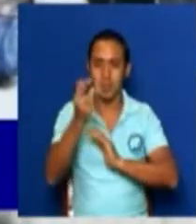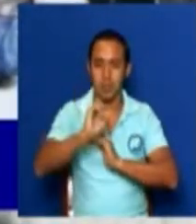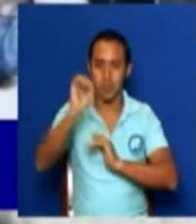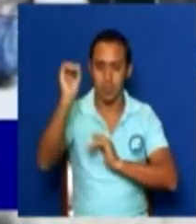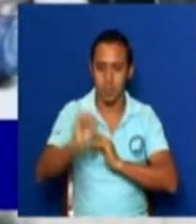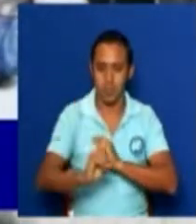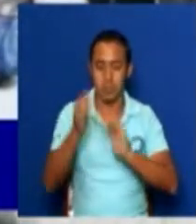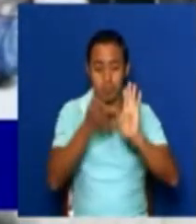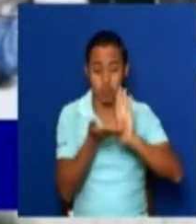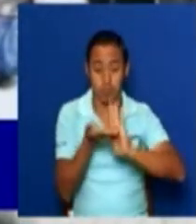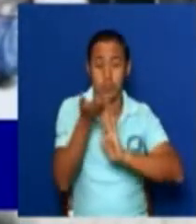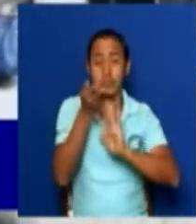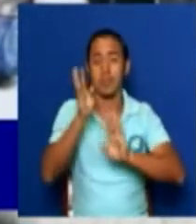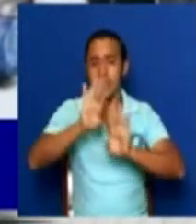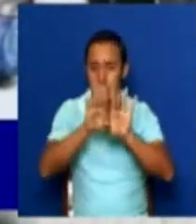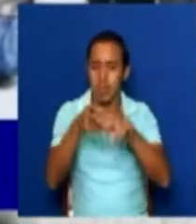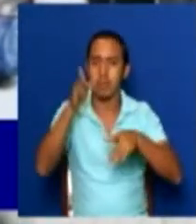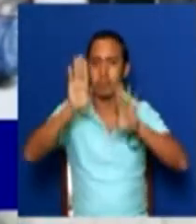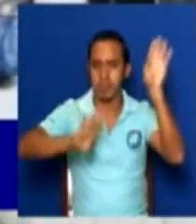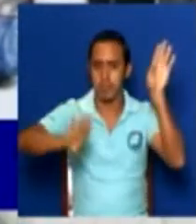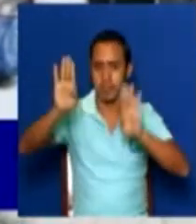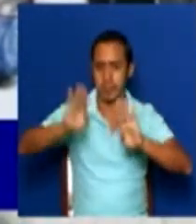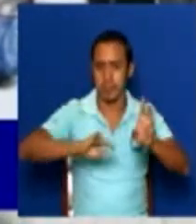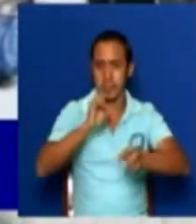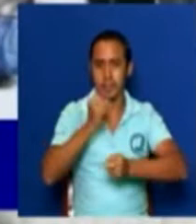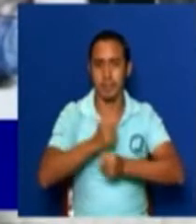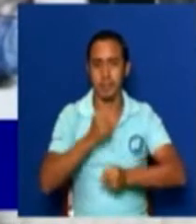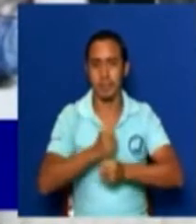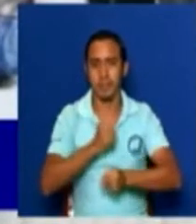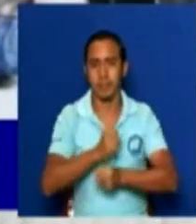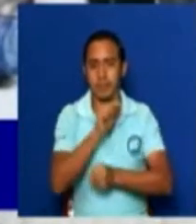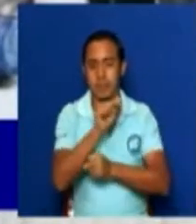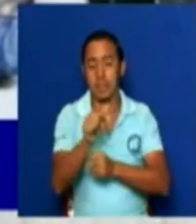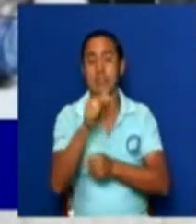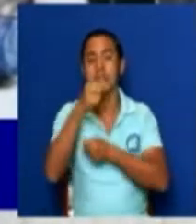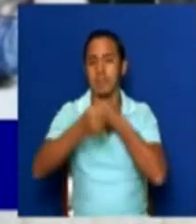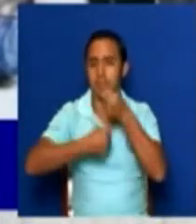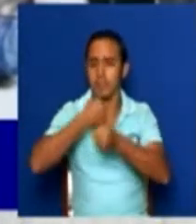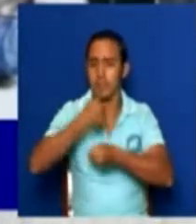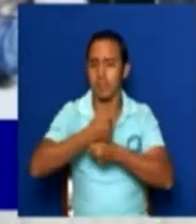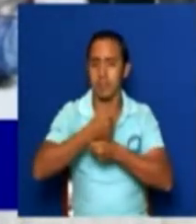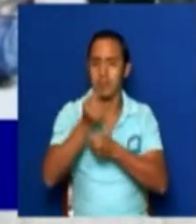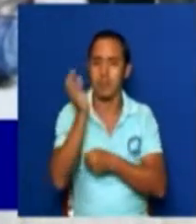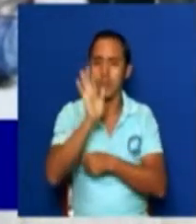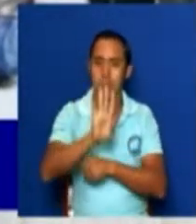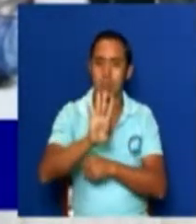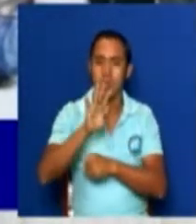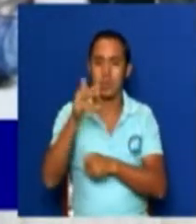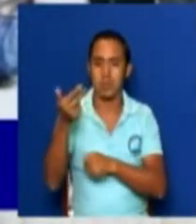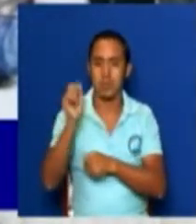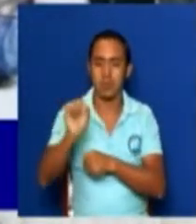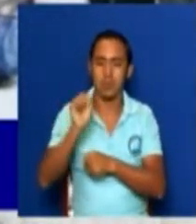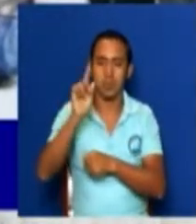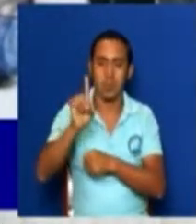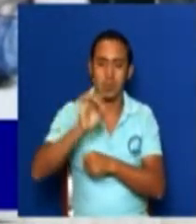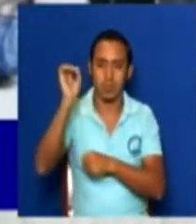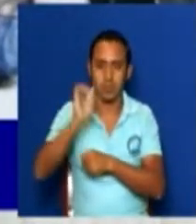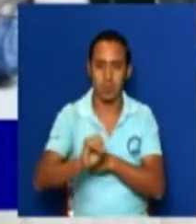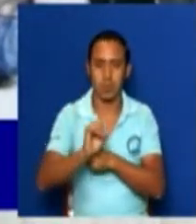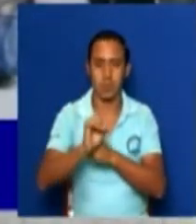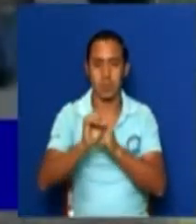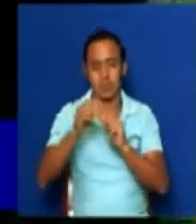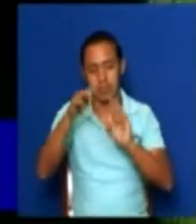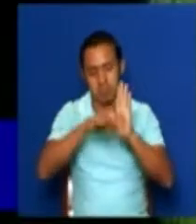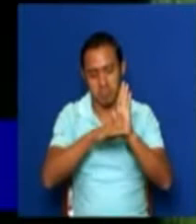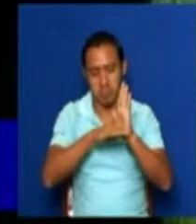incrementó su participación en el campo laboral y en ese año subió del 48.1% que estaba